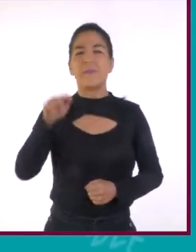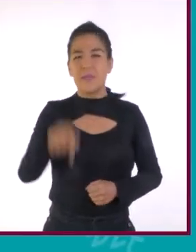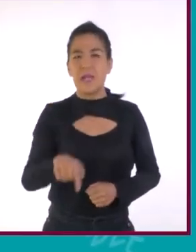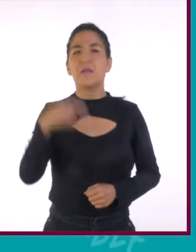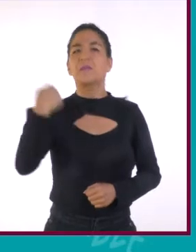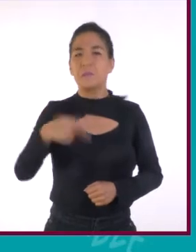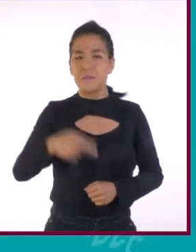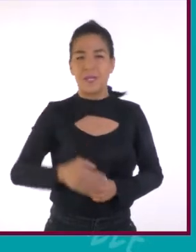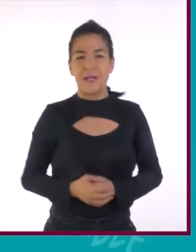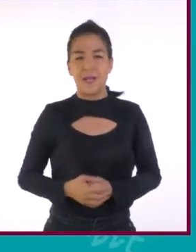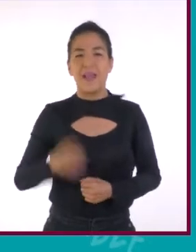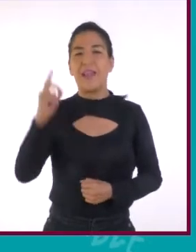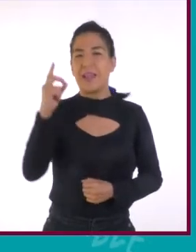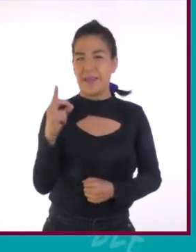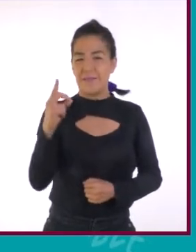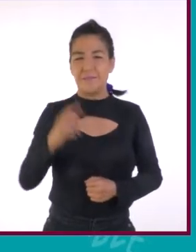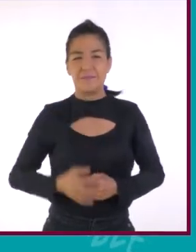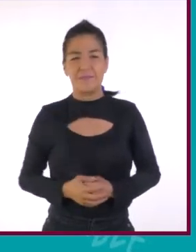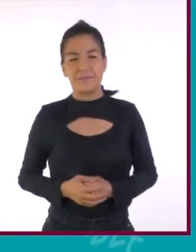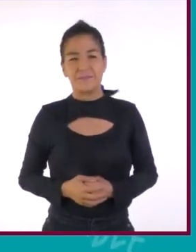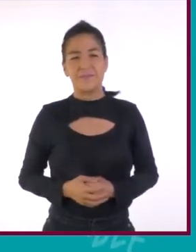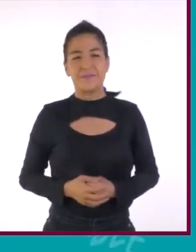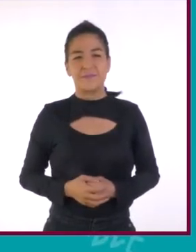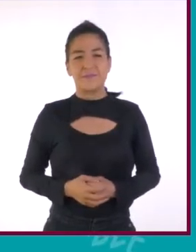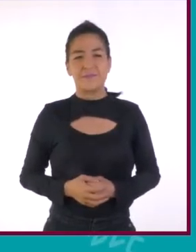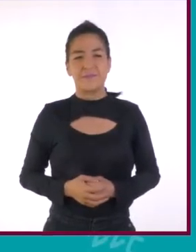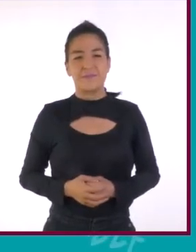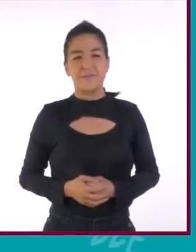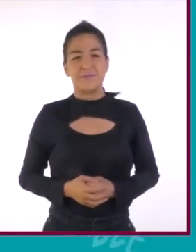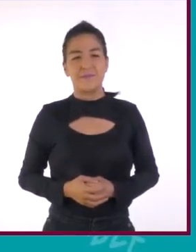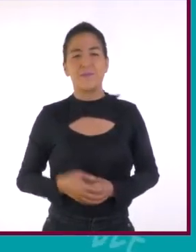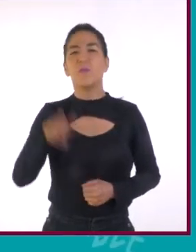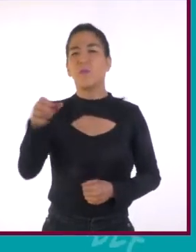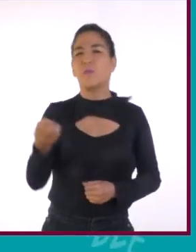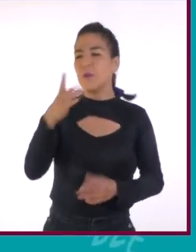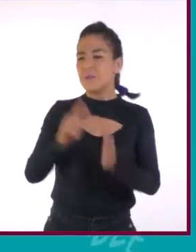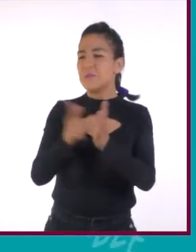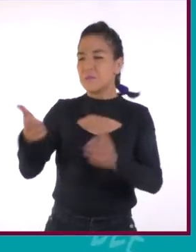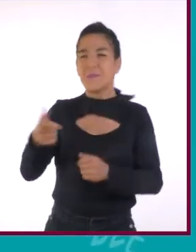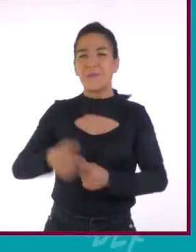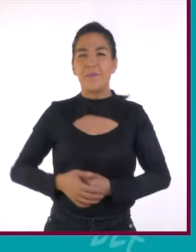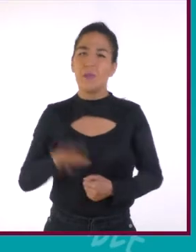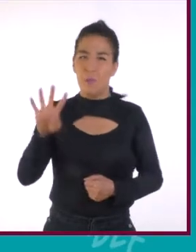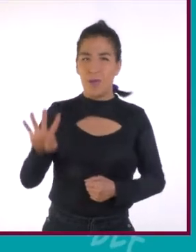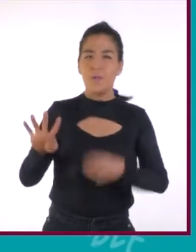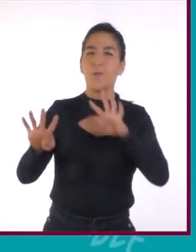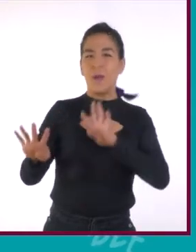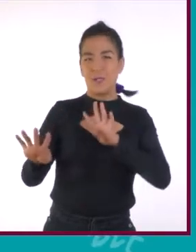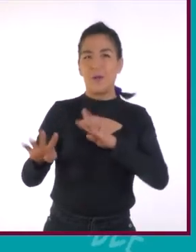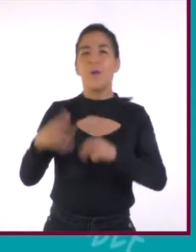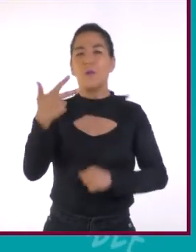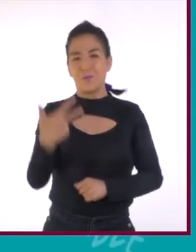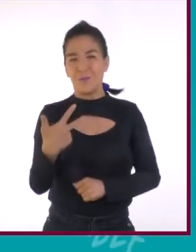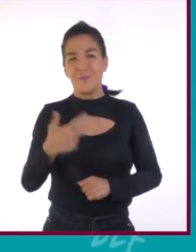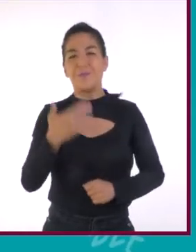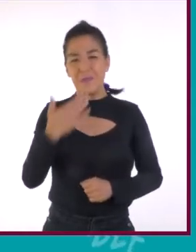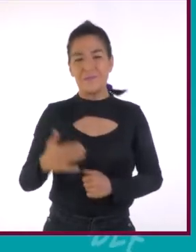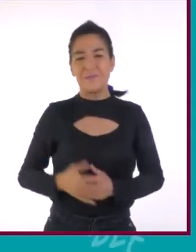centímetros. A esa longitud la vamos a llamar D. D, muy bien. ¿Cuántos libros tienes? Yo 4 y Cuatro.